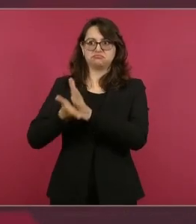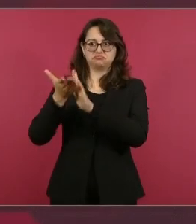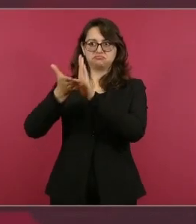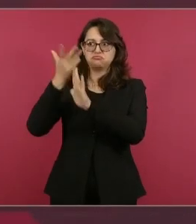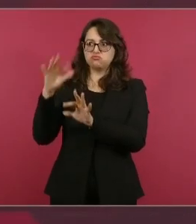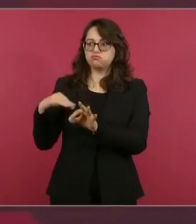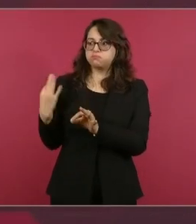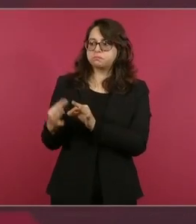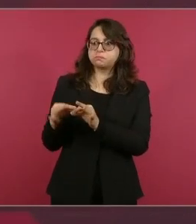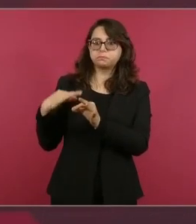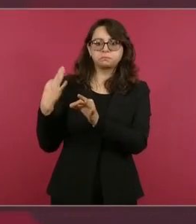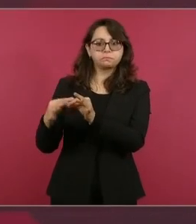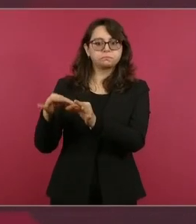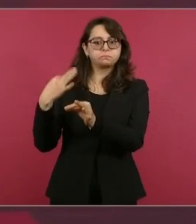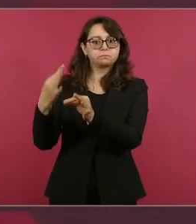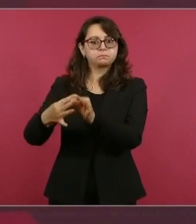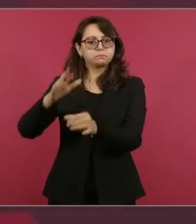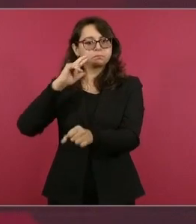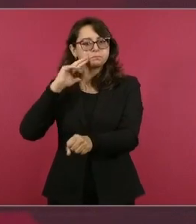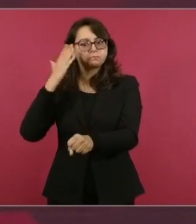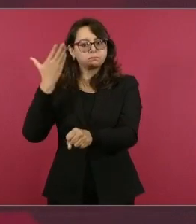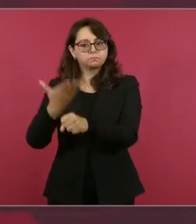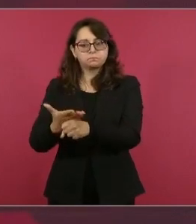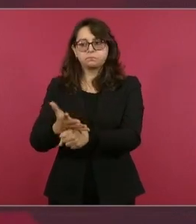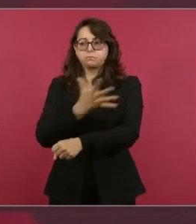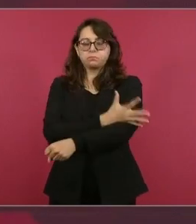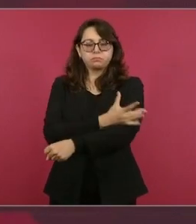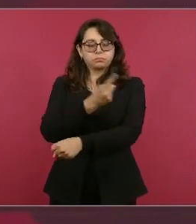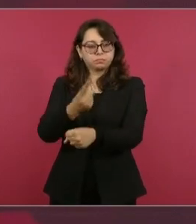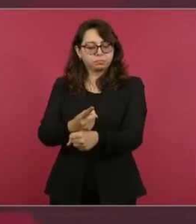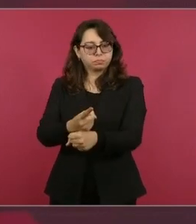muy responsables y son honestos,